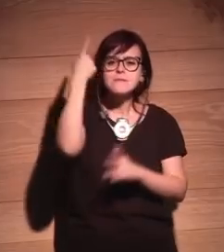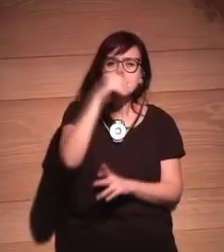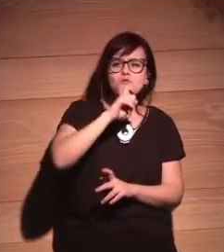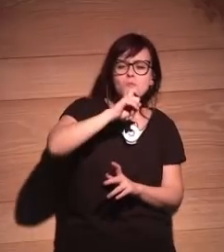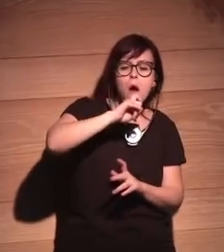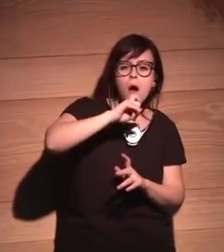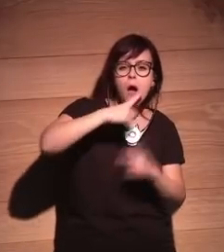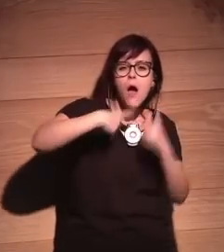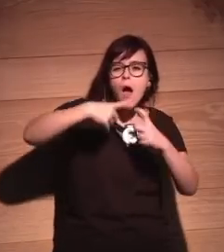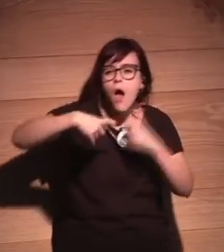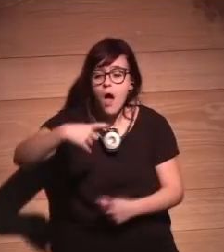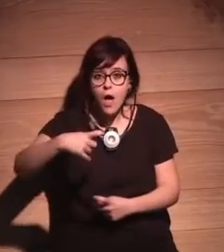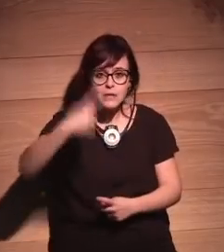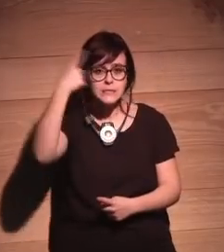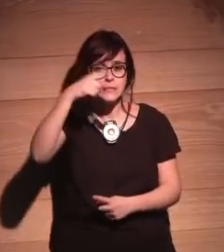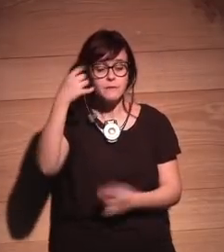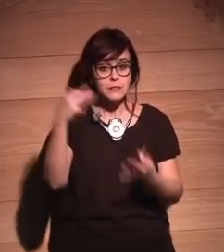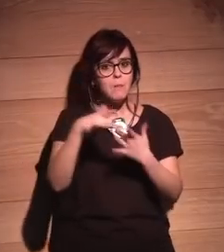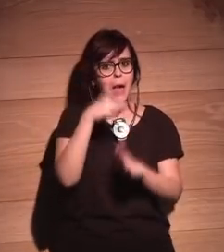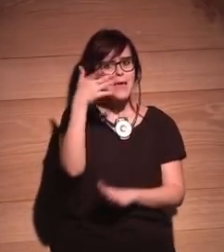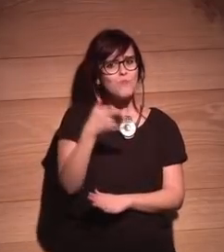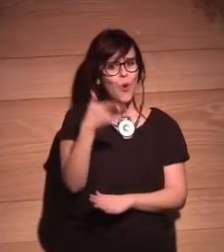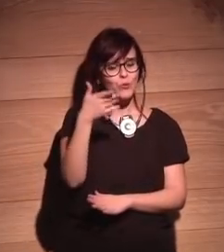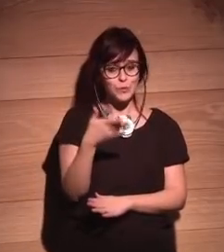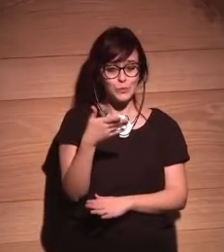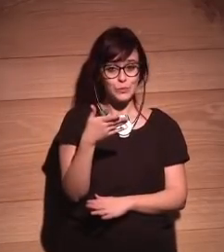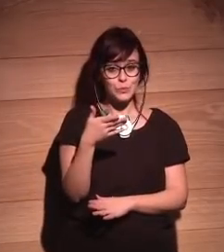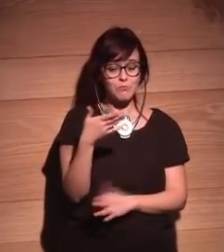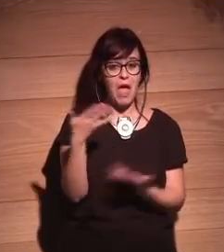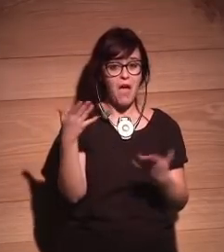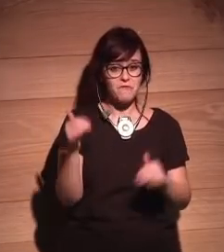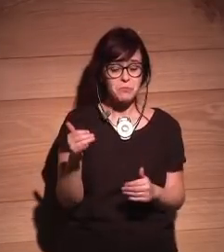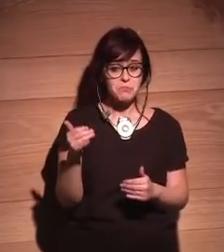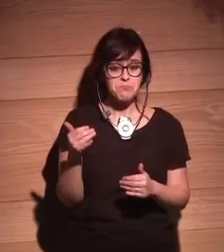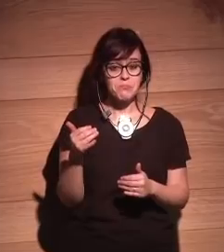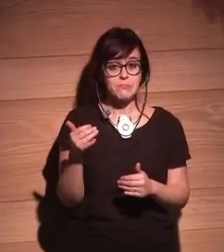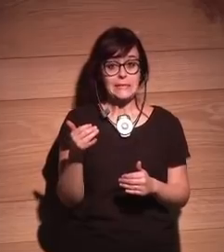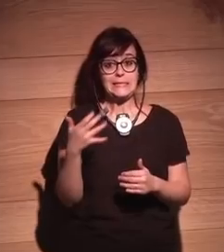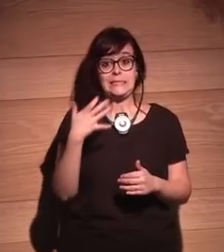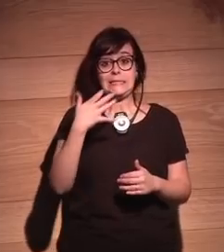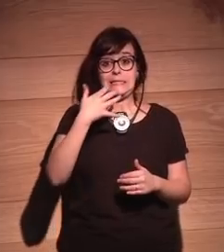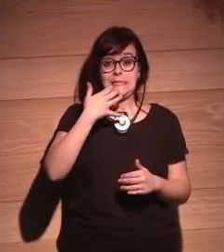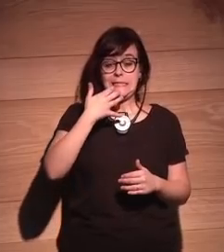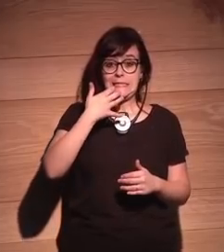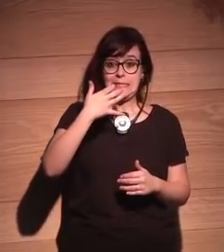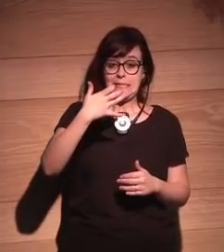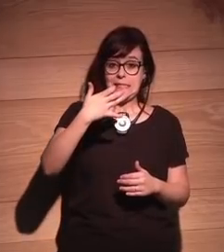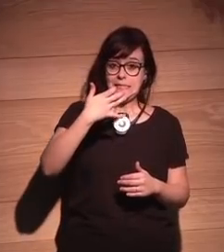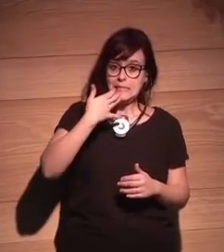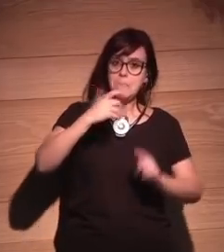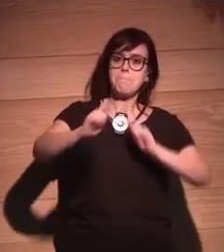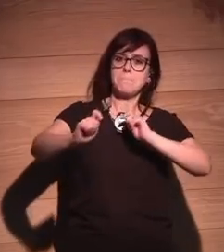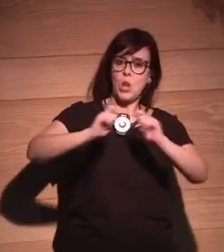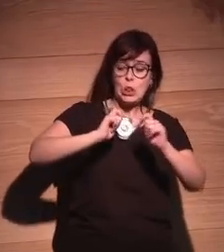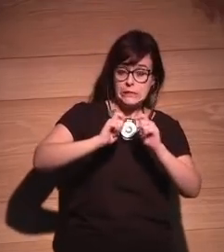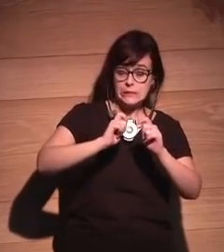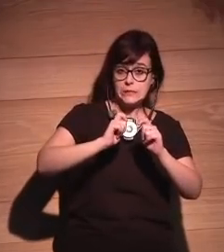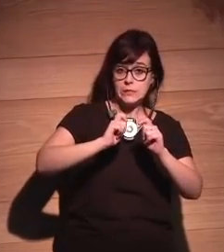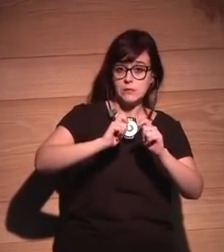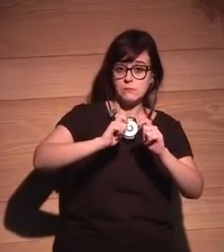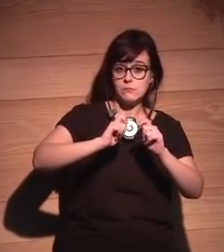haciendo. Son temas de gran calado que si los periodistas